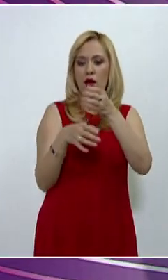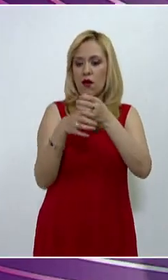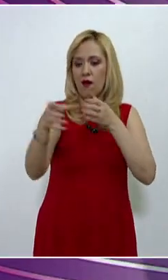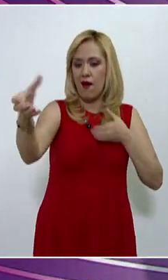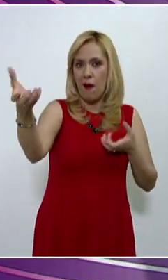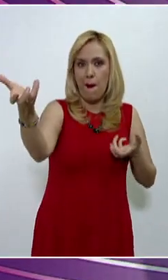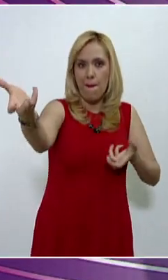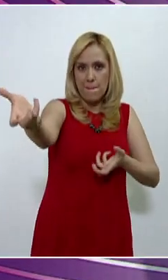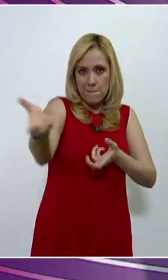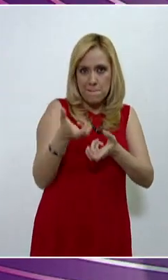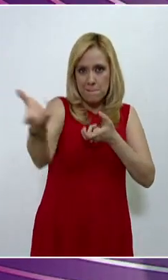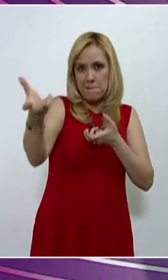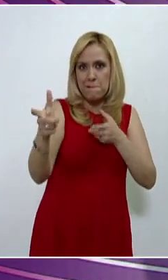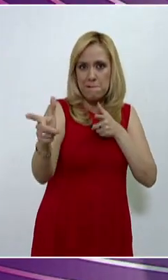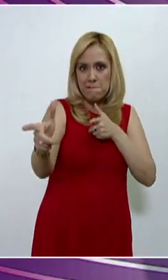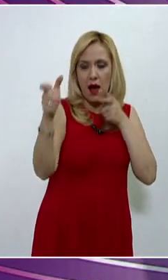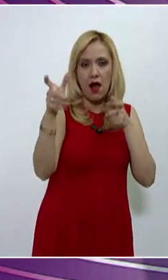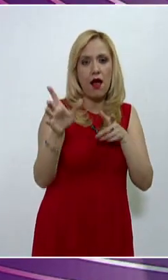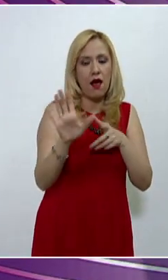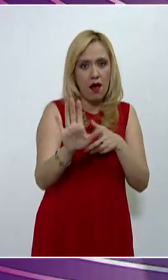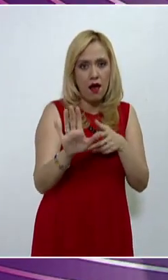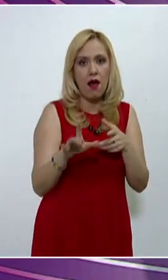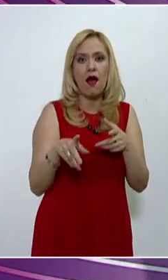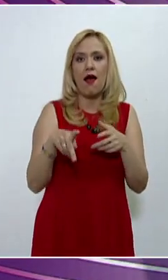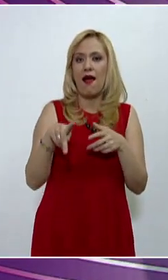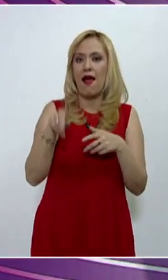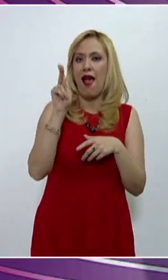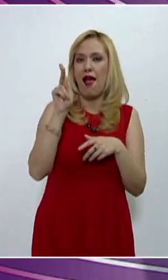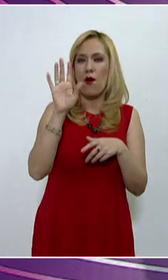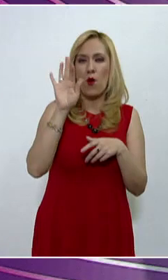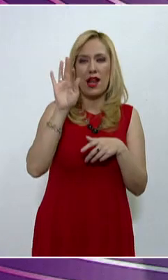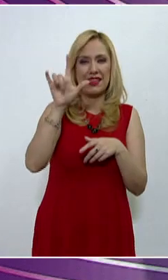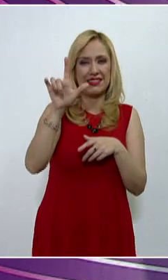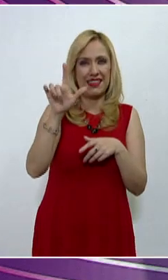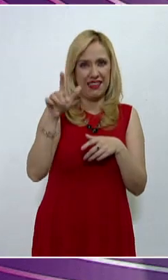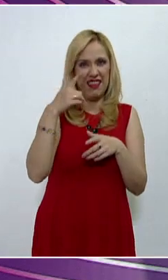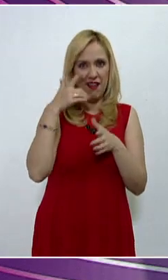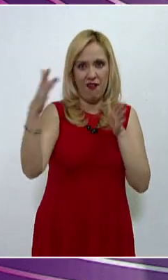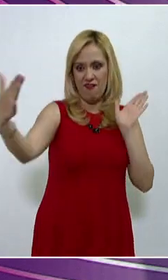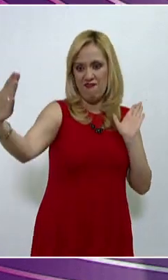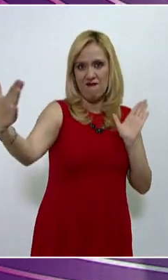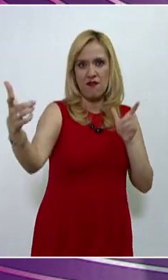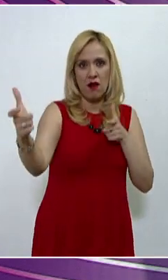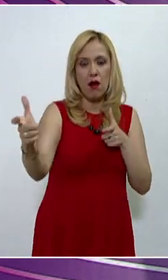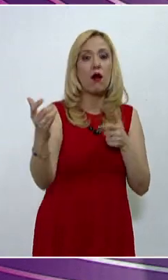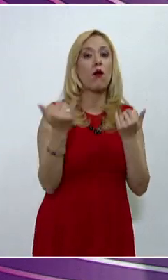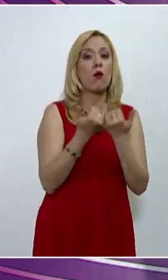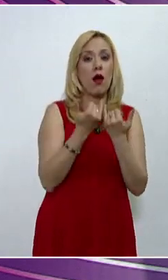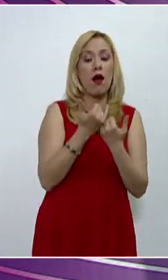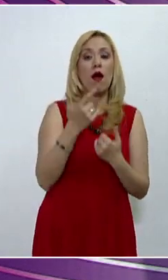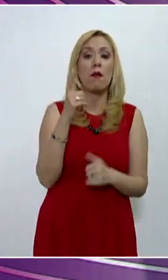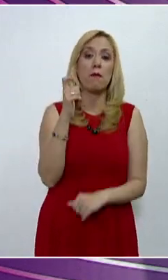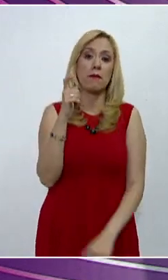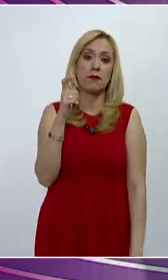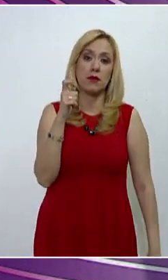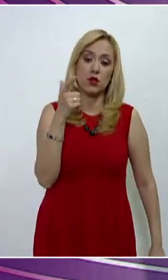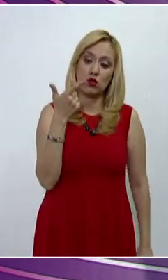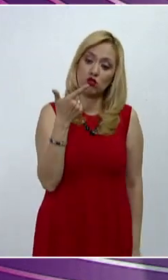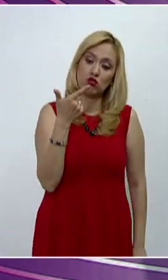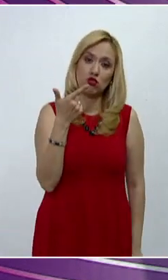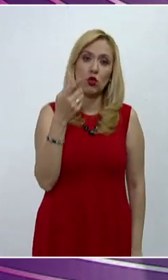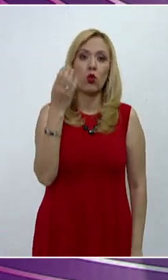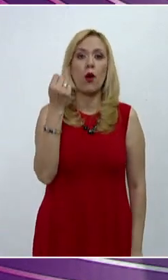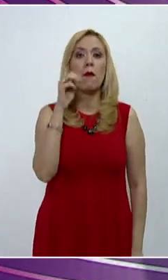como normalmente se le identifican, un AK-47, digamos. También cabe ahí una pistola. Lo que nos decía, ¿no? Del ejemplo,